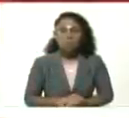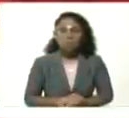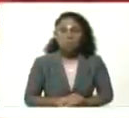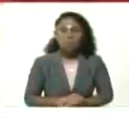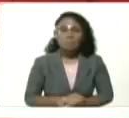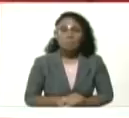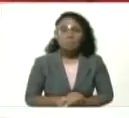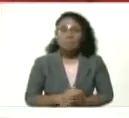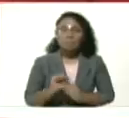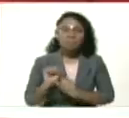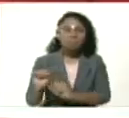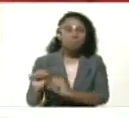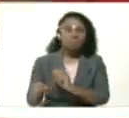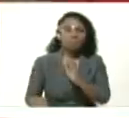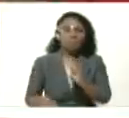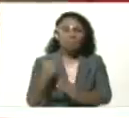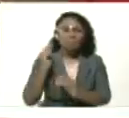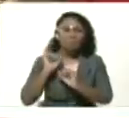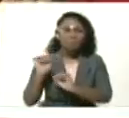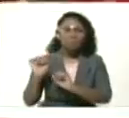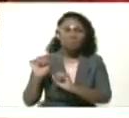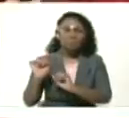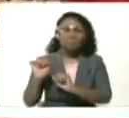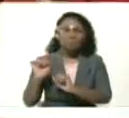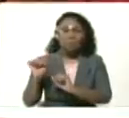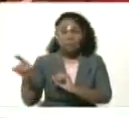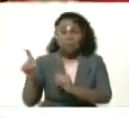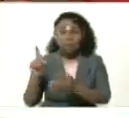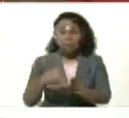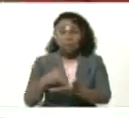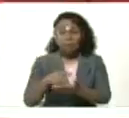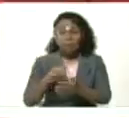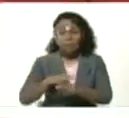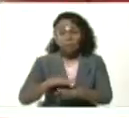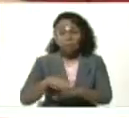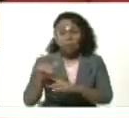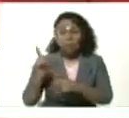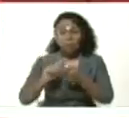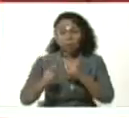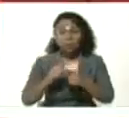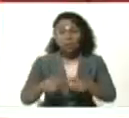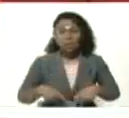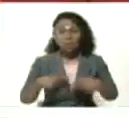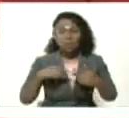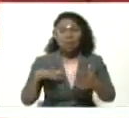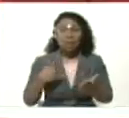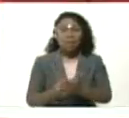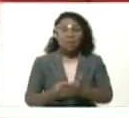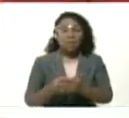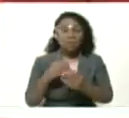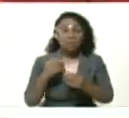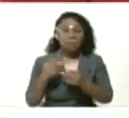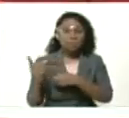Lo rebotan de una vez. Está ahí por las cosas de la vida. Vamos a ver hasta cuándo lo mantienen.